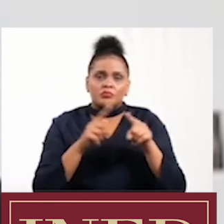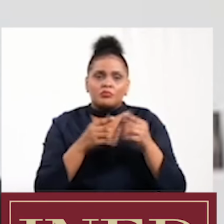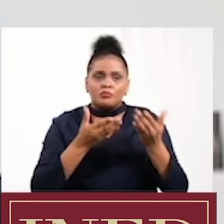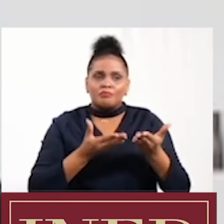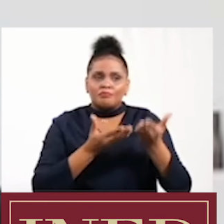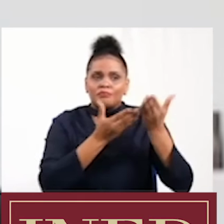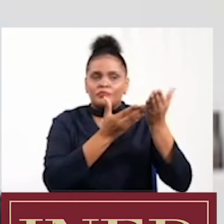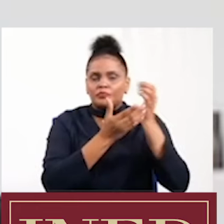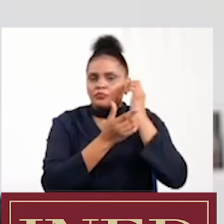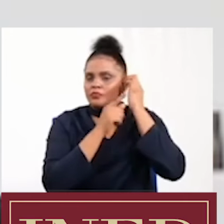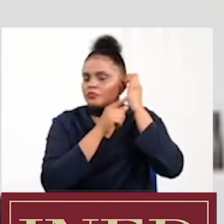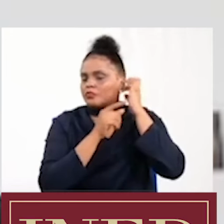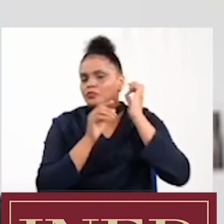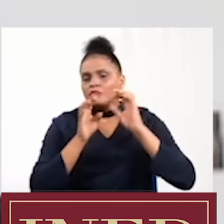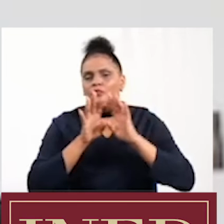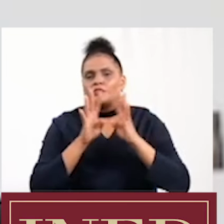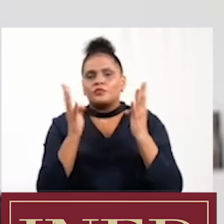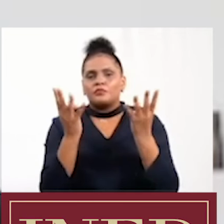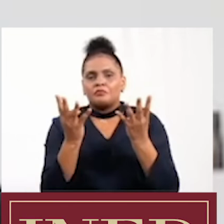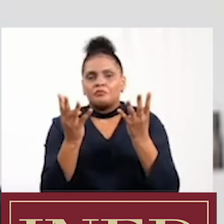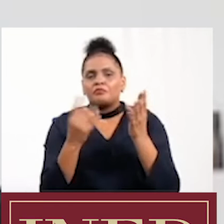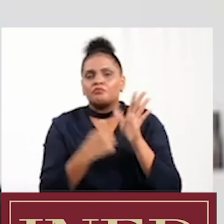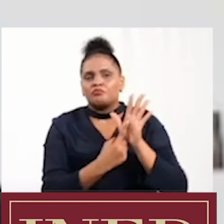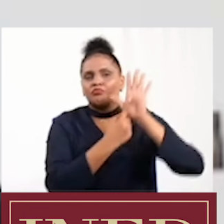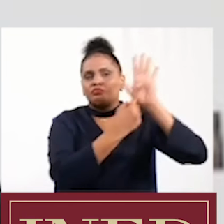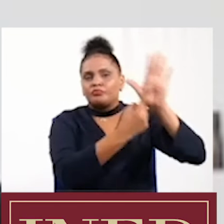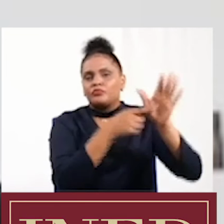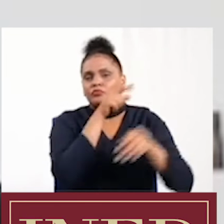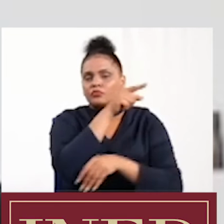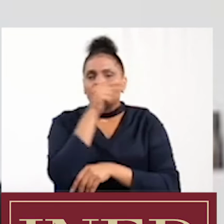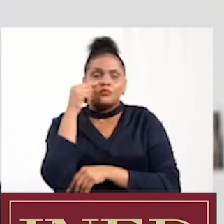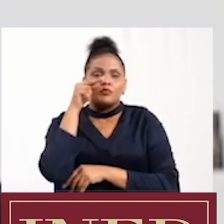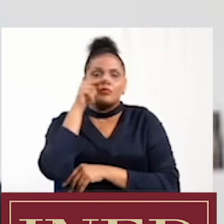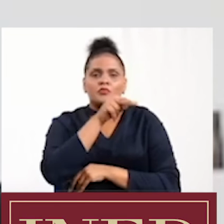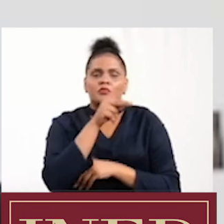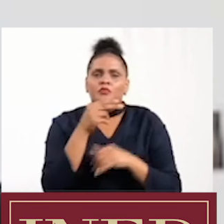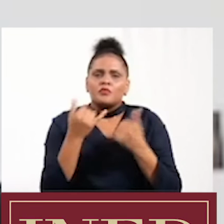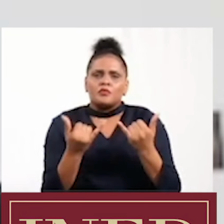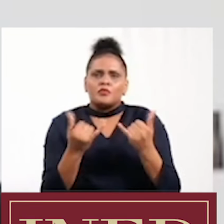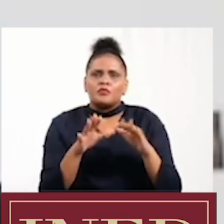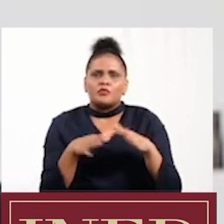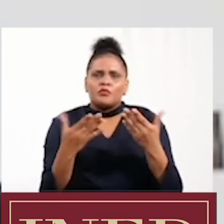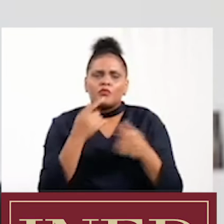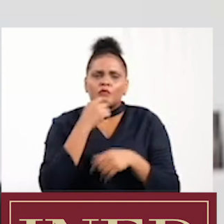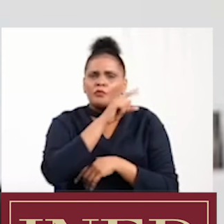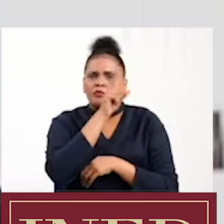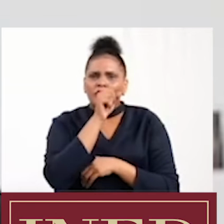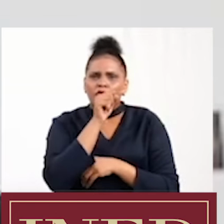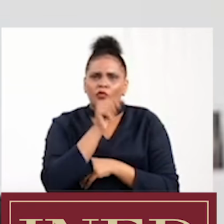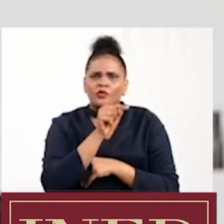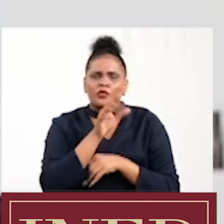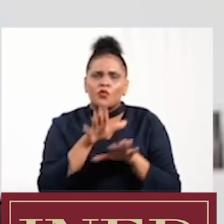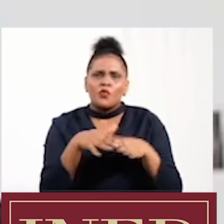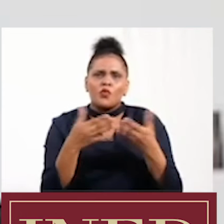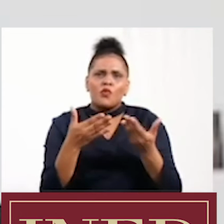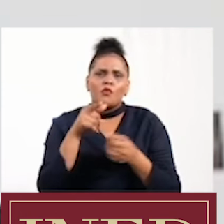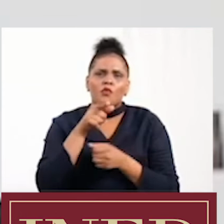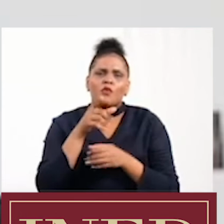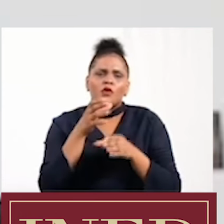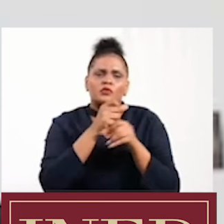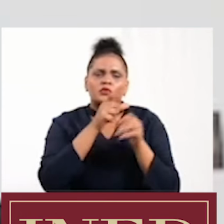de ley de la asamblea nacional que es el órgano competente en ese sentido y aritz se pintó se nos pregunta cómo impacta la formulación